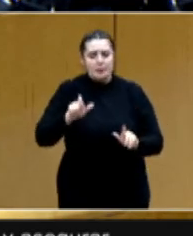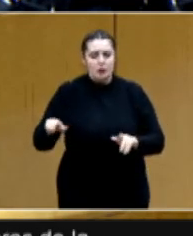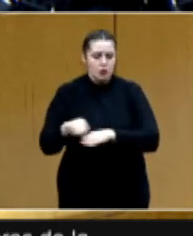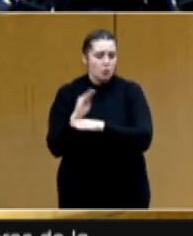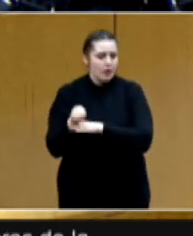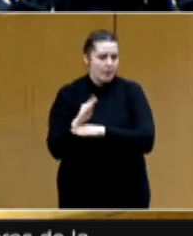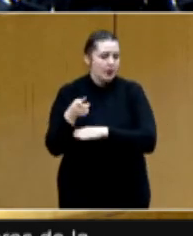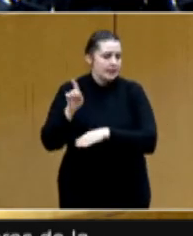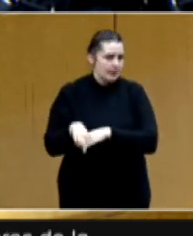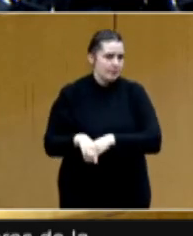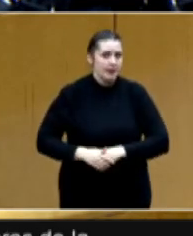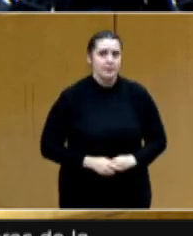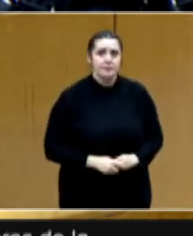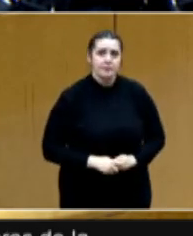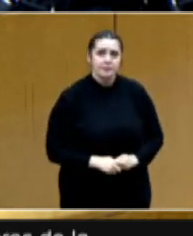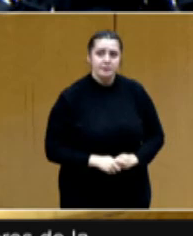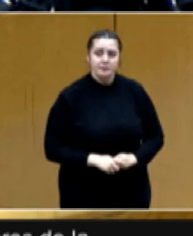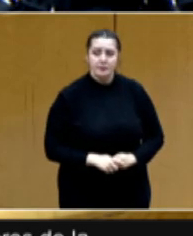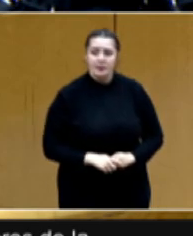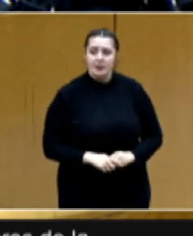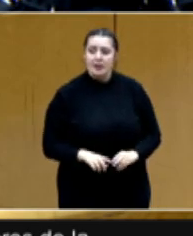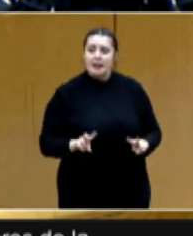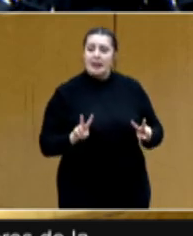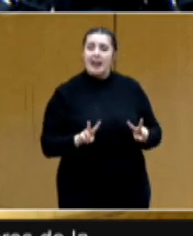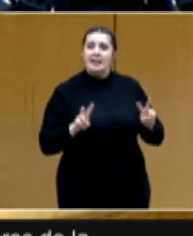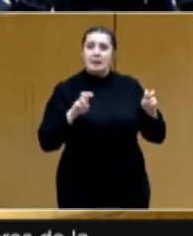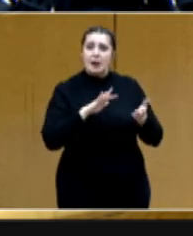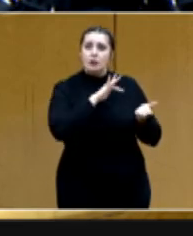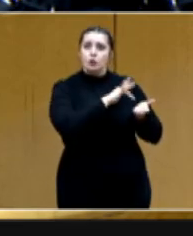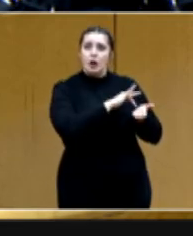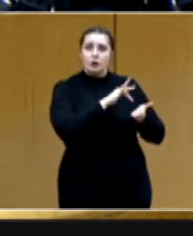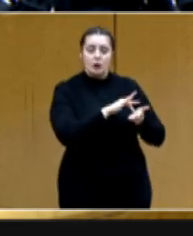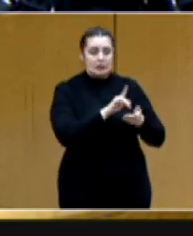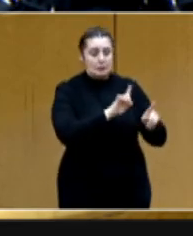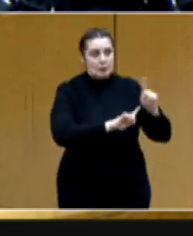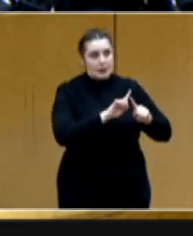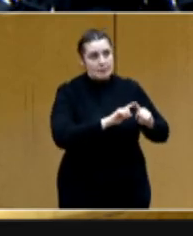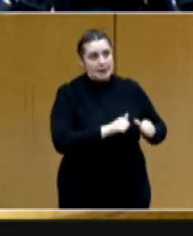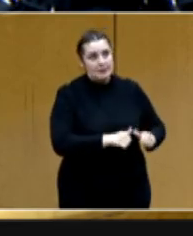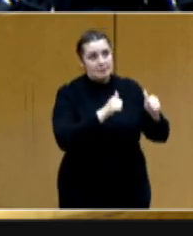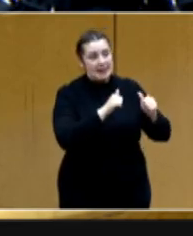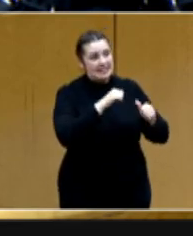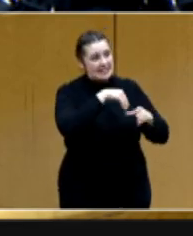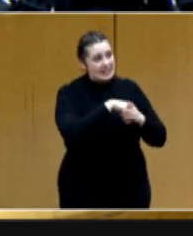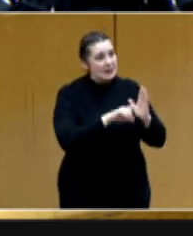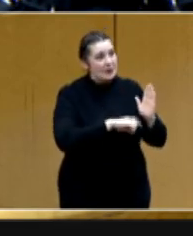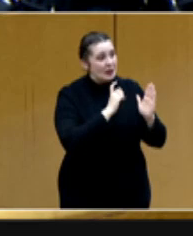en cuanto a los aspectos que nos hemos encontrado más proble en la legislación gallega